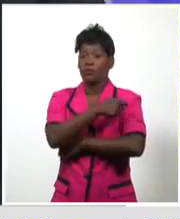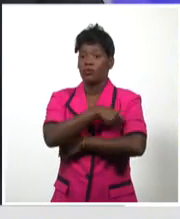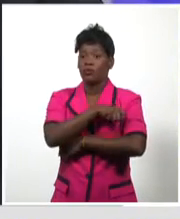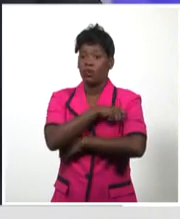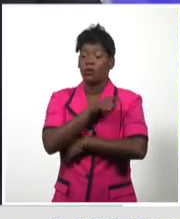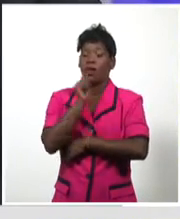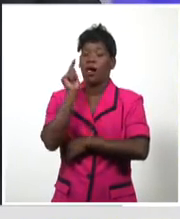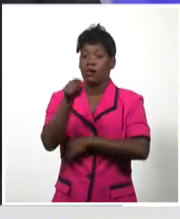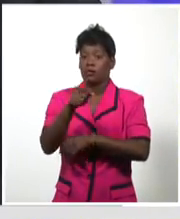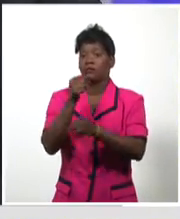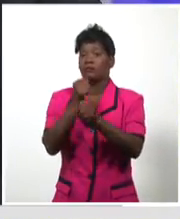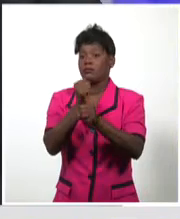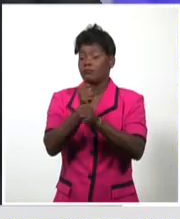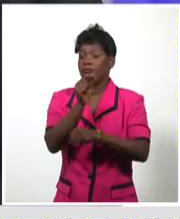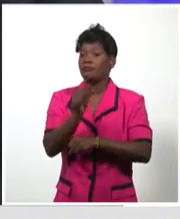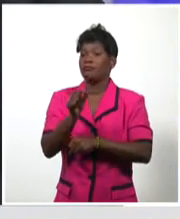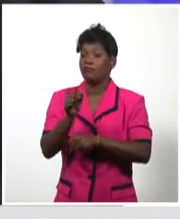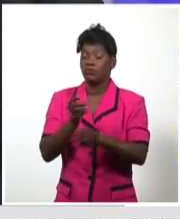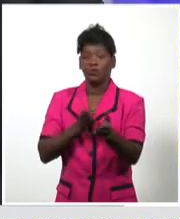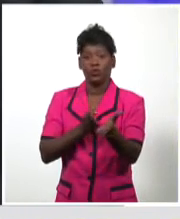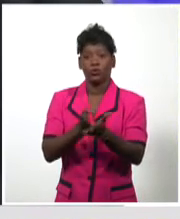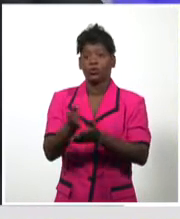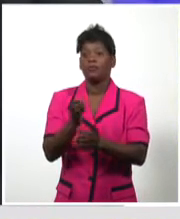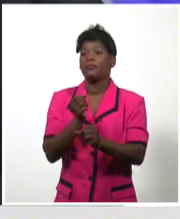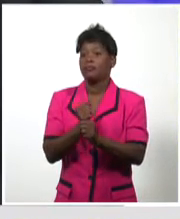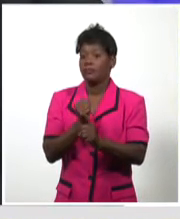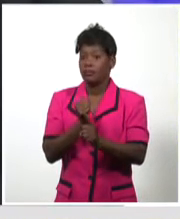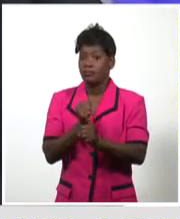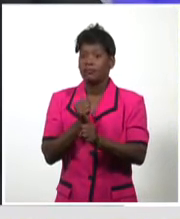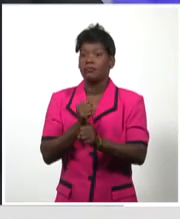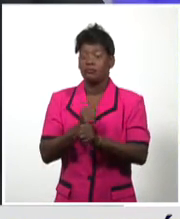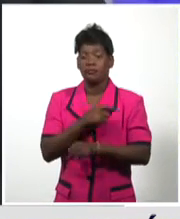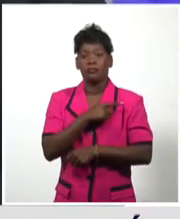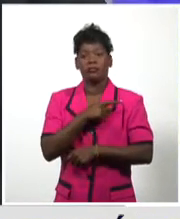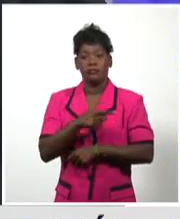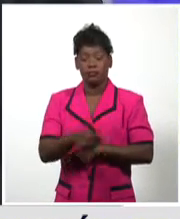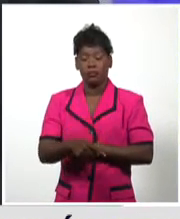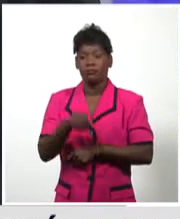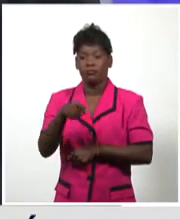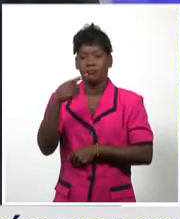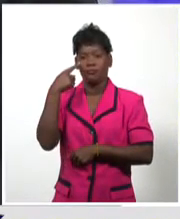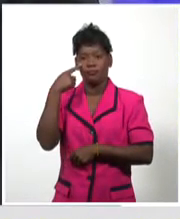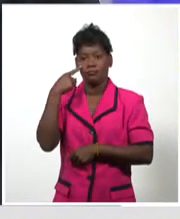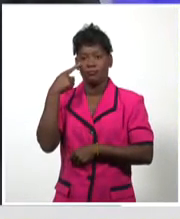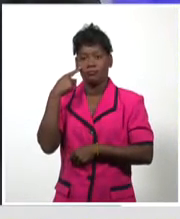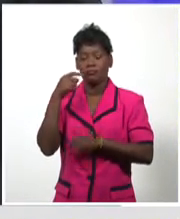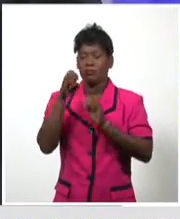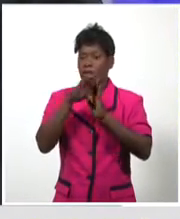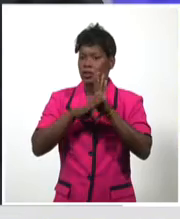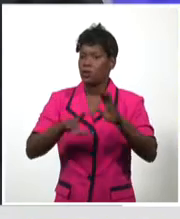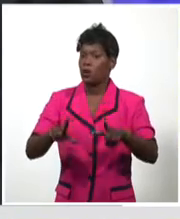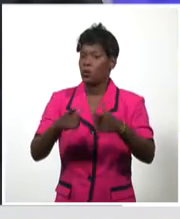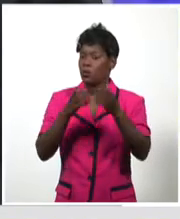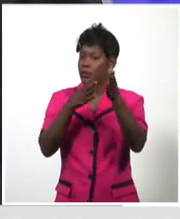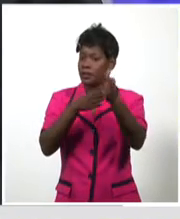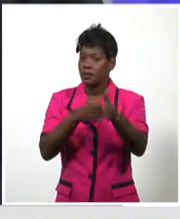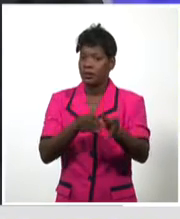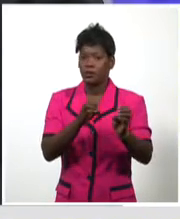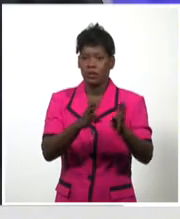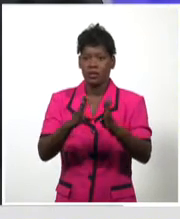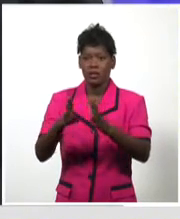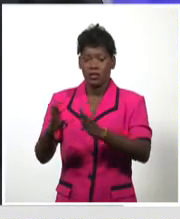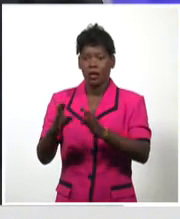nuestras dependencias tienen que mantenerse trabajando de manera continua, de manera permanente, pero tomando todas las medidas de precaución para evitar sobre